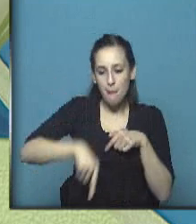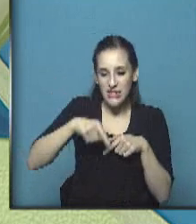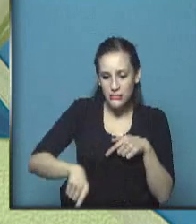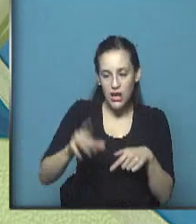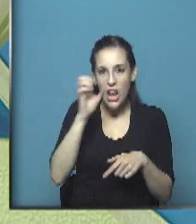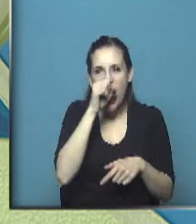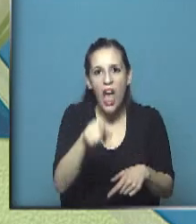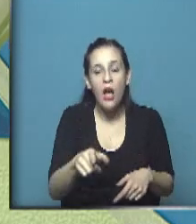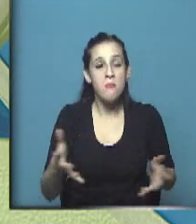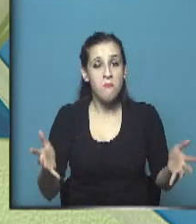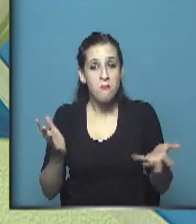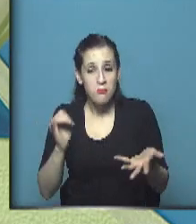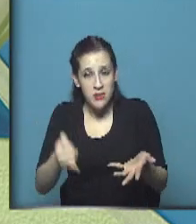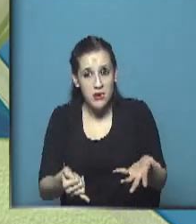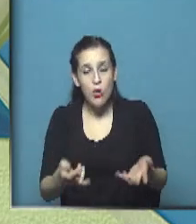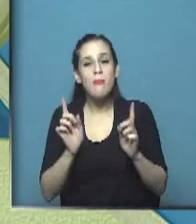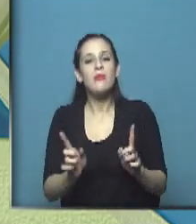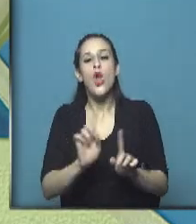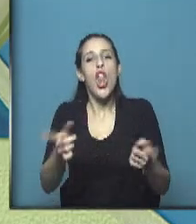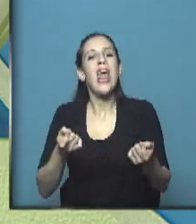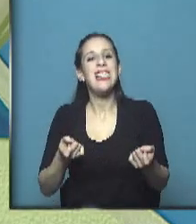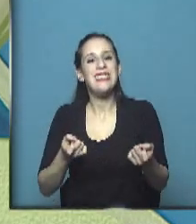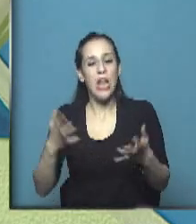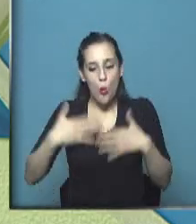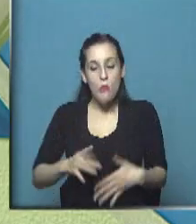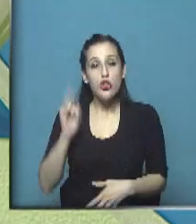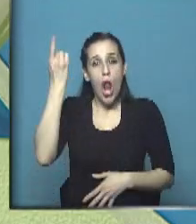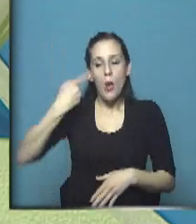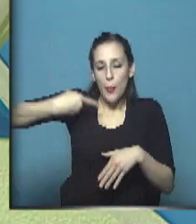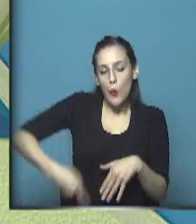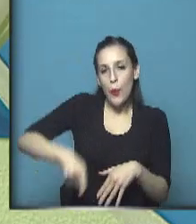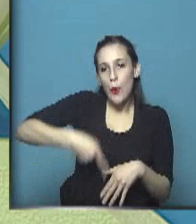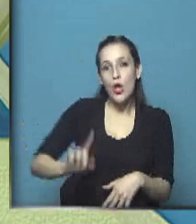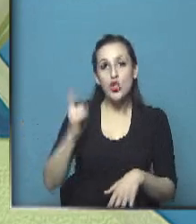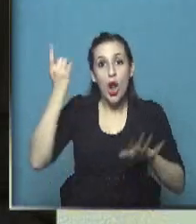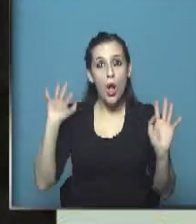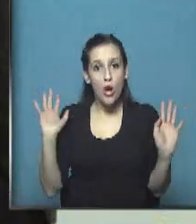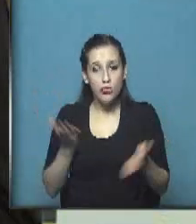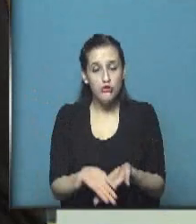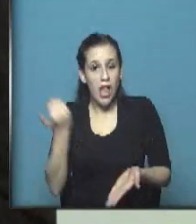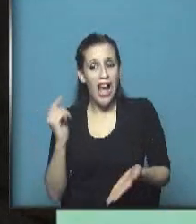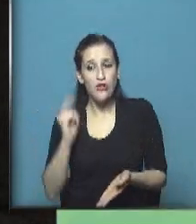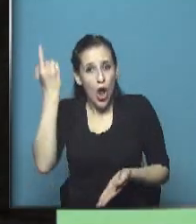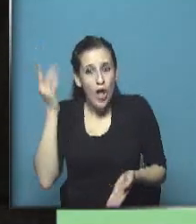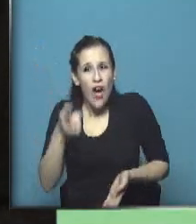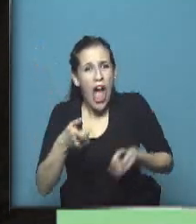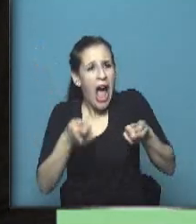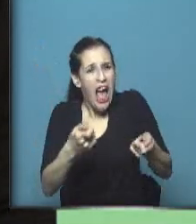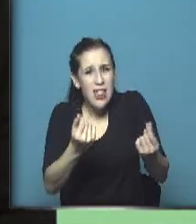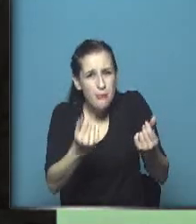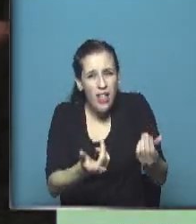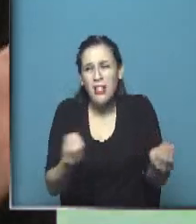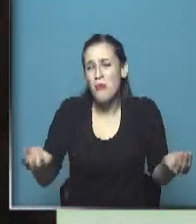Nosotros tomamos las vitaminas de los alimentos, usamos lo que necesitamos y la gran mayoría las eliminamos. Tú estás gastando plata en algo que estás